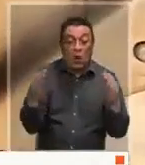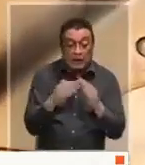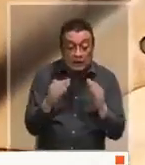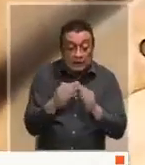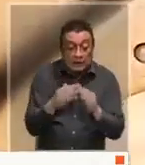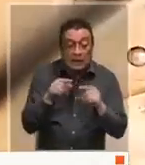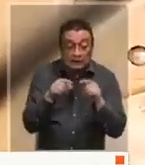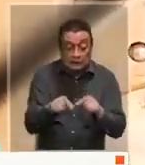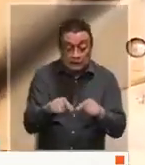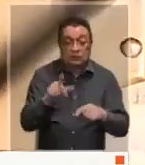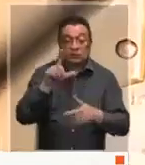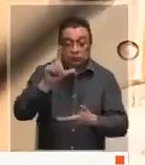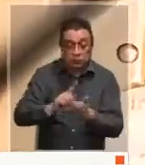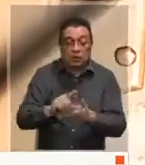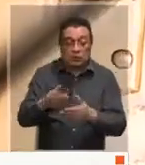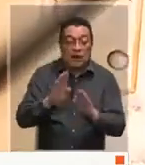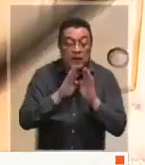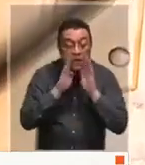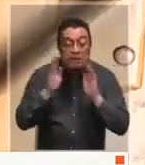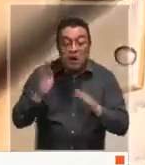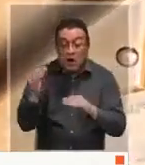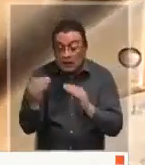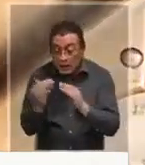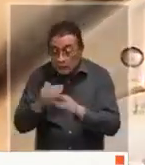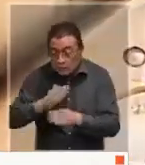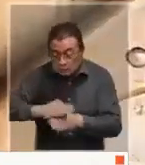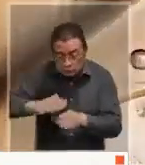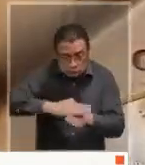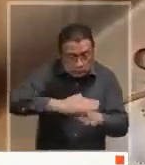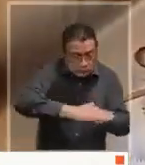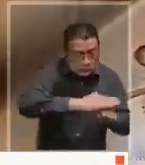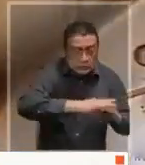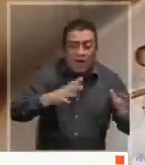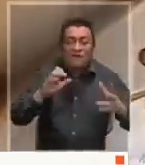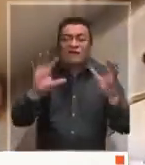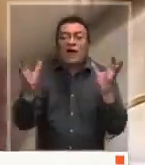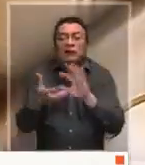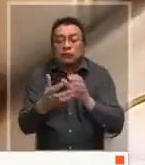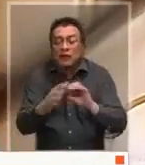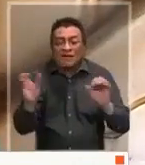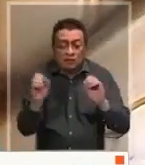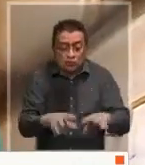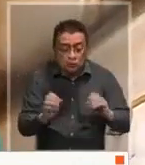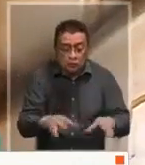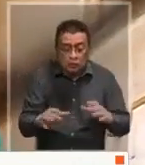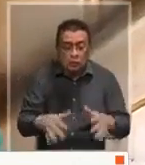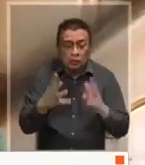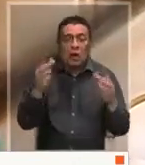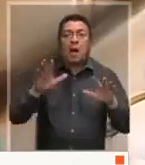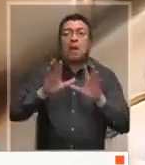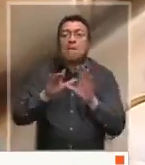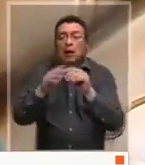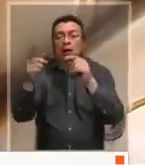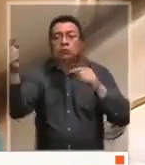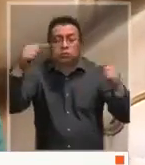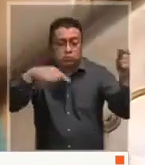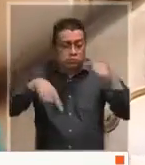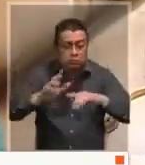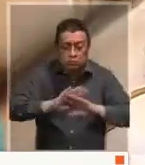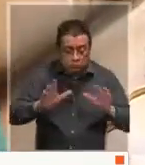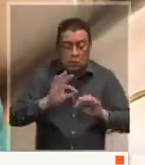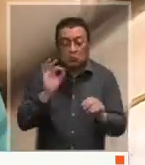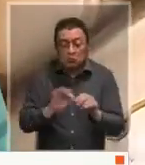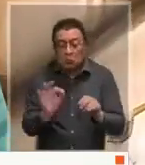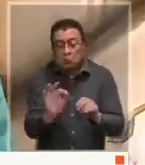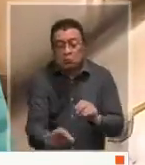En su casa fue ese sitio que ella limpió su casa y sacó una basurita para no dejarlo que se llene de pajarito, de estupidez, entonces lo